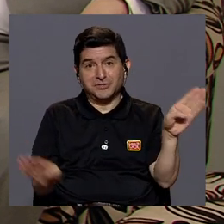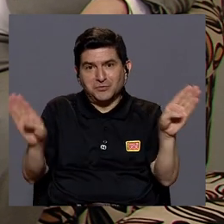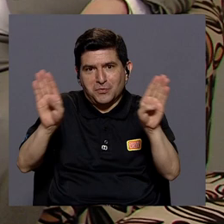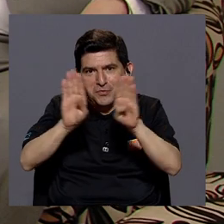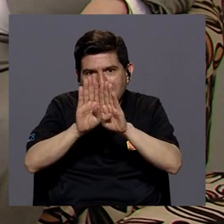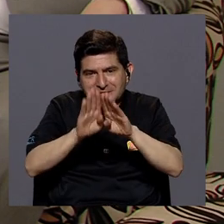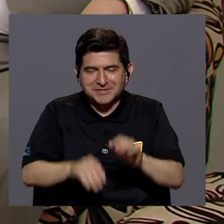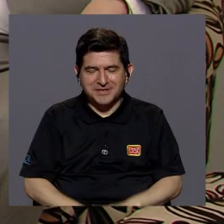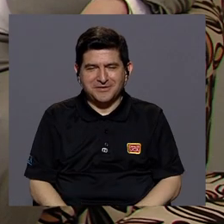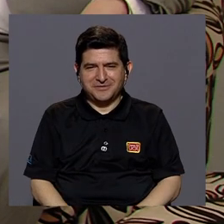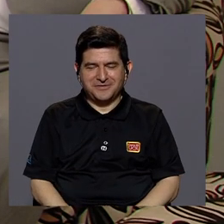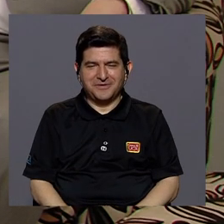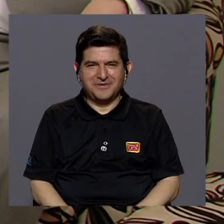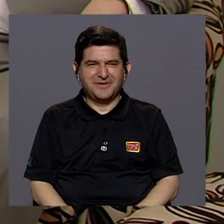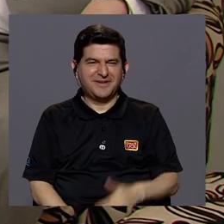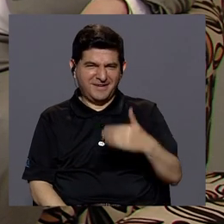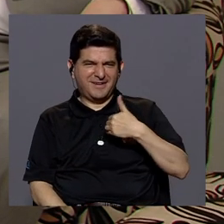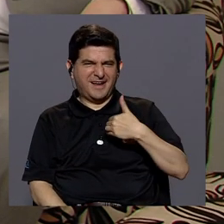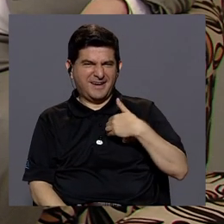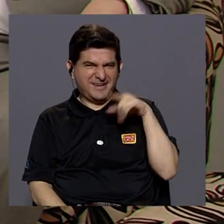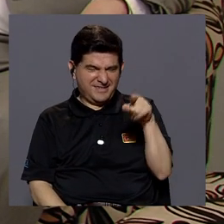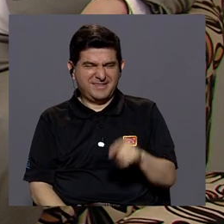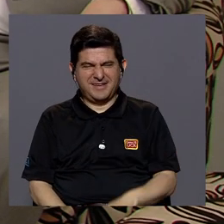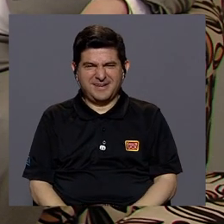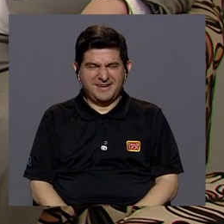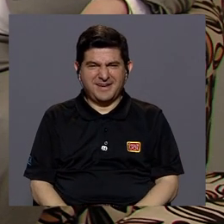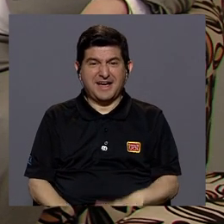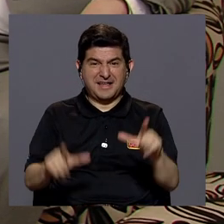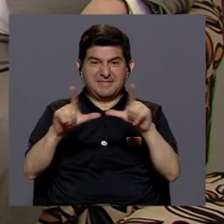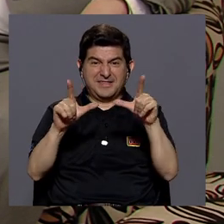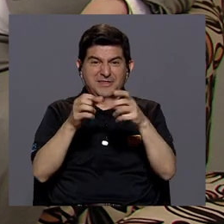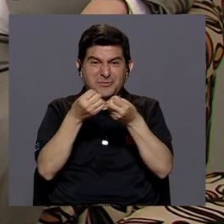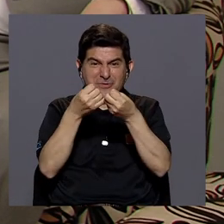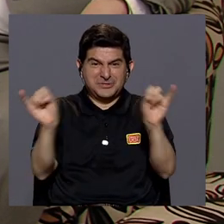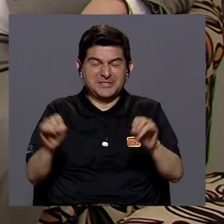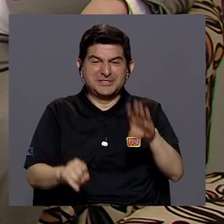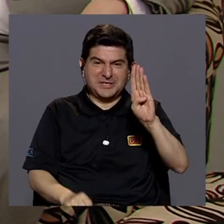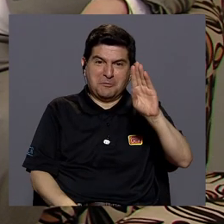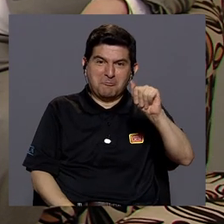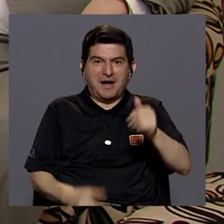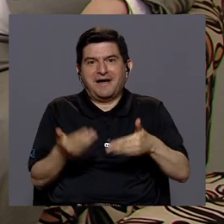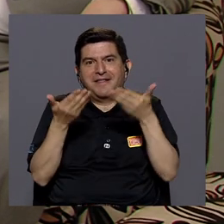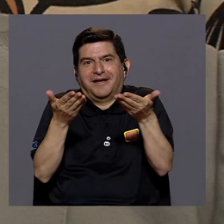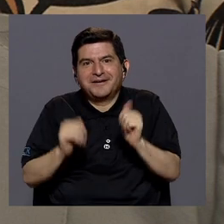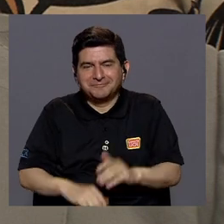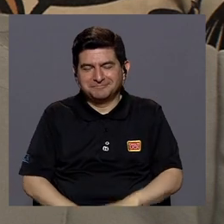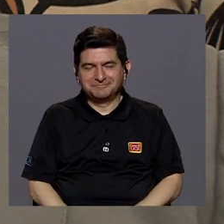a la crista aquella de él. Sí, sí. Y daba títulos sin bachillerato. Entonces.